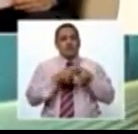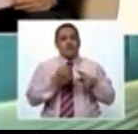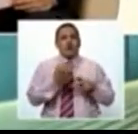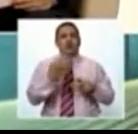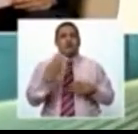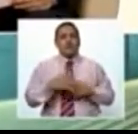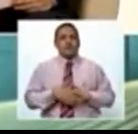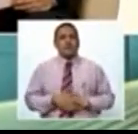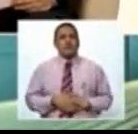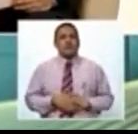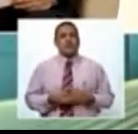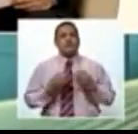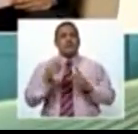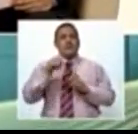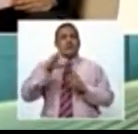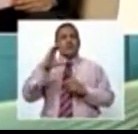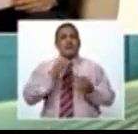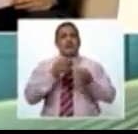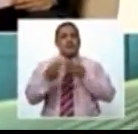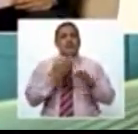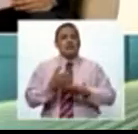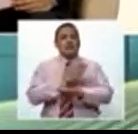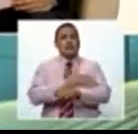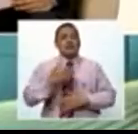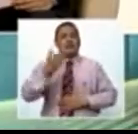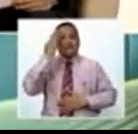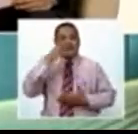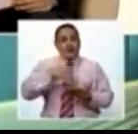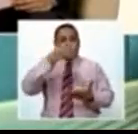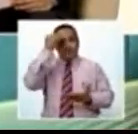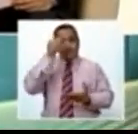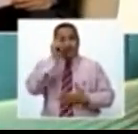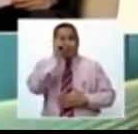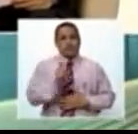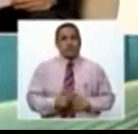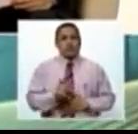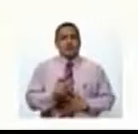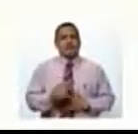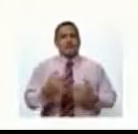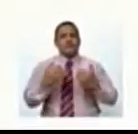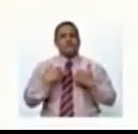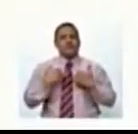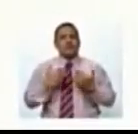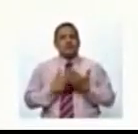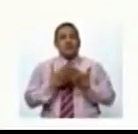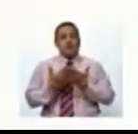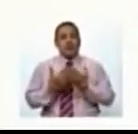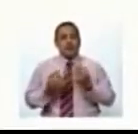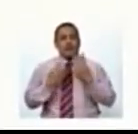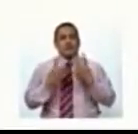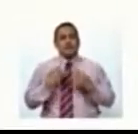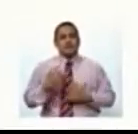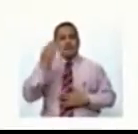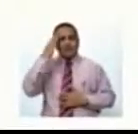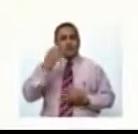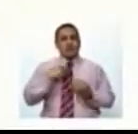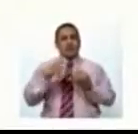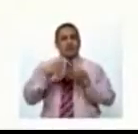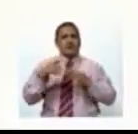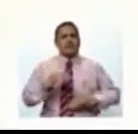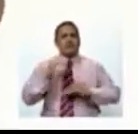cómputo. Correcto. El TC ahí menciona desde que toma conocimiento. Claro. Entonces, se le tiene que hacer saber por los